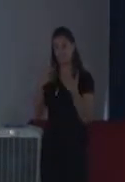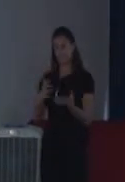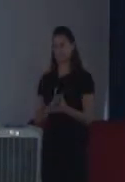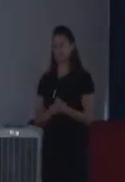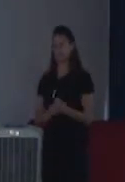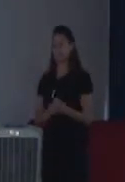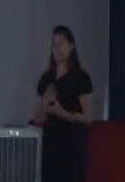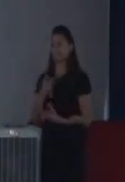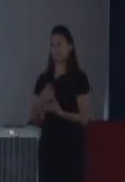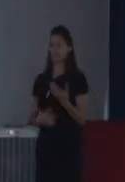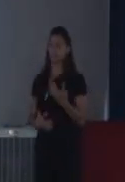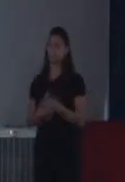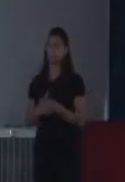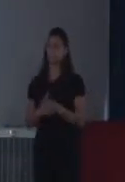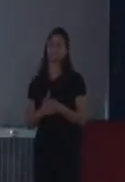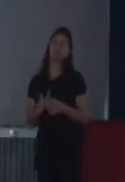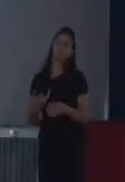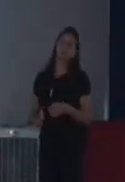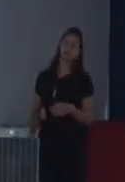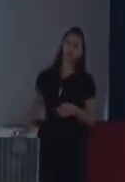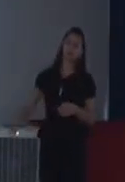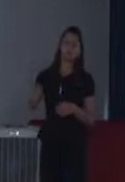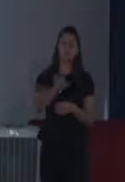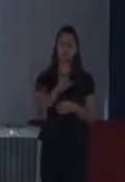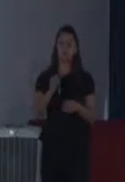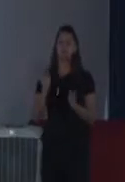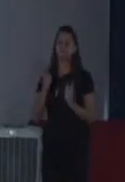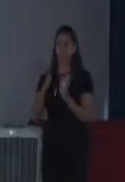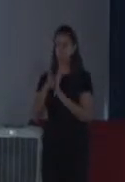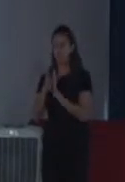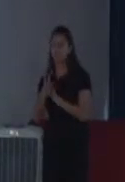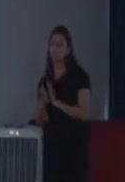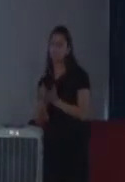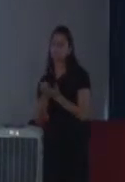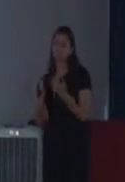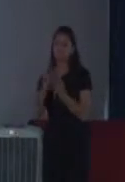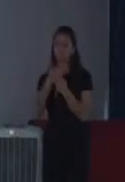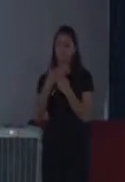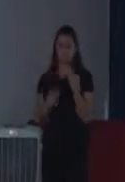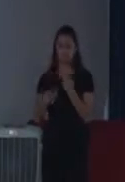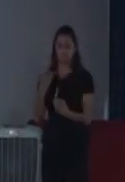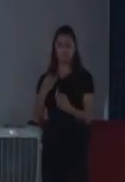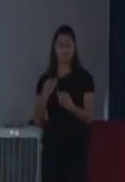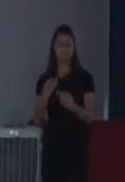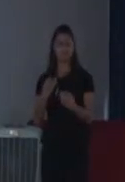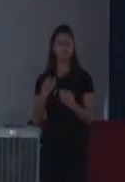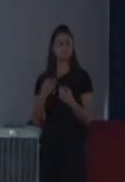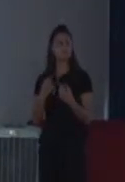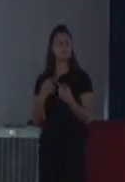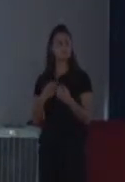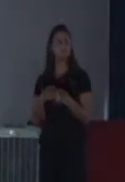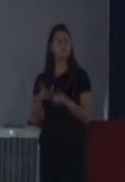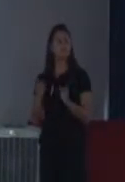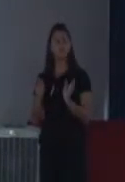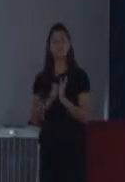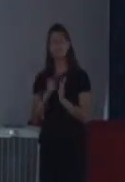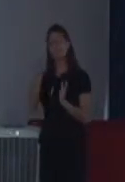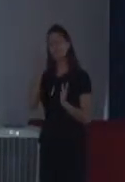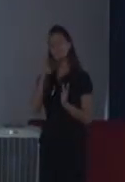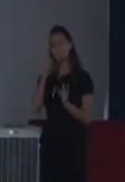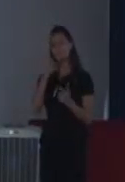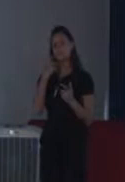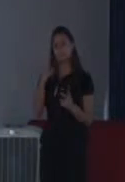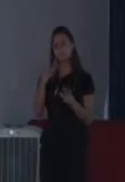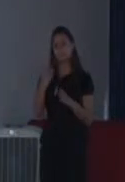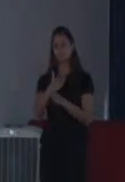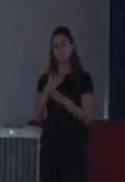grande, y es que aunque existe, digamos, toda una normativa que nos protege, quizás digamos que la barrera que nosotros